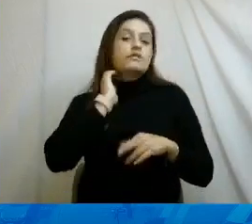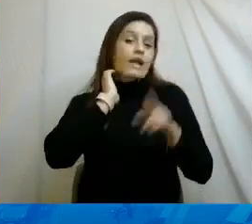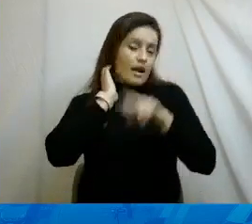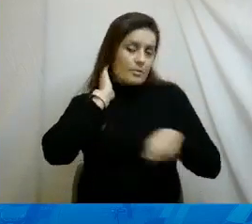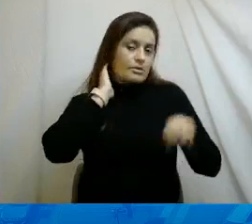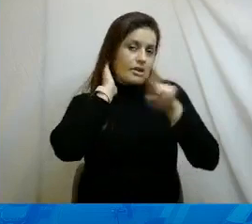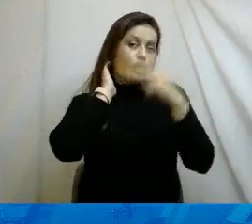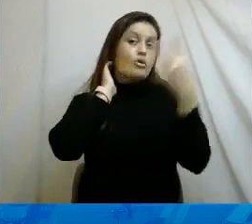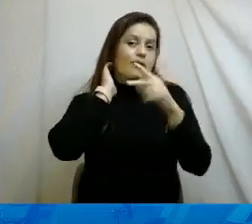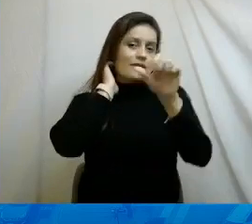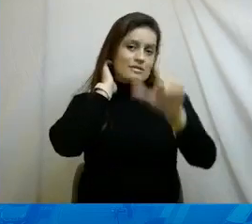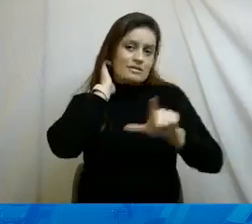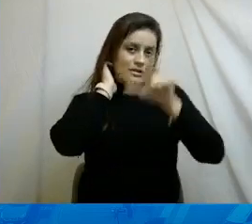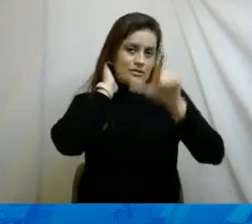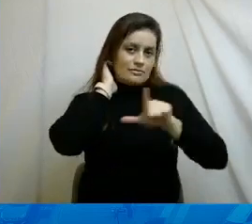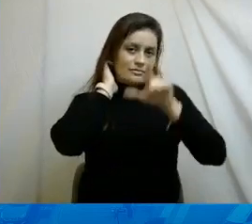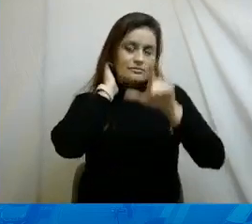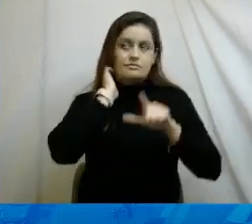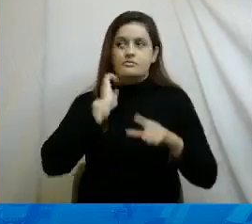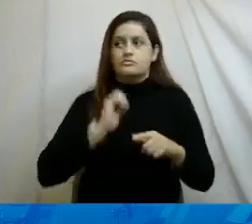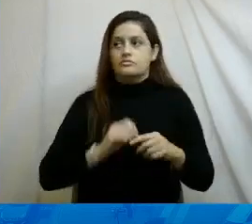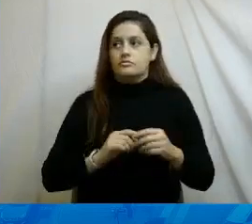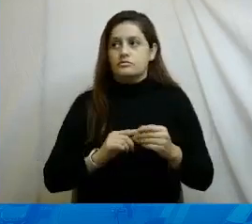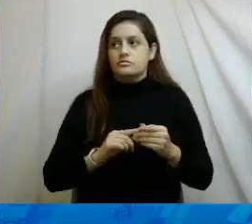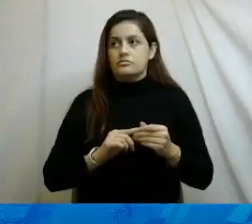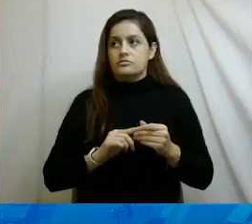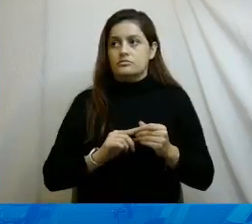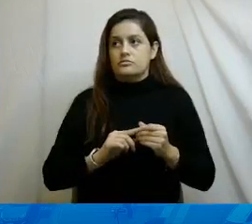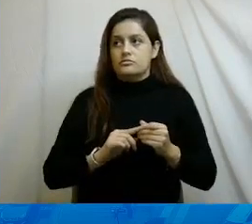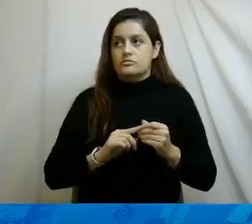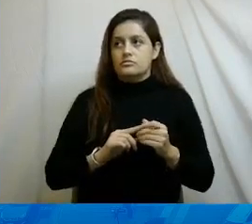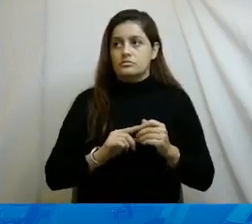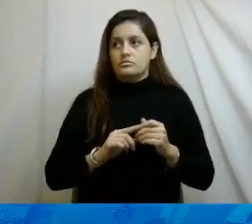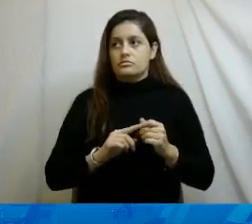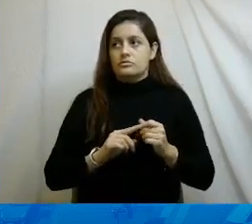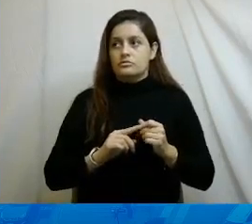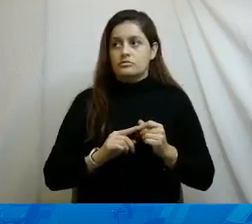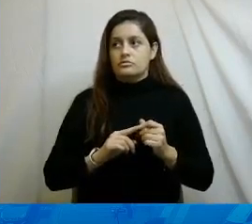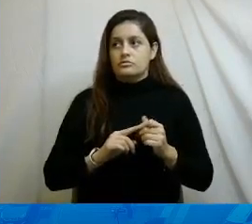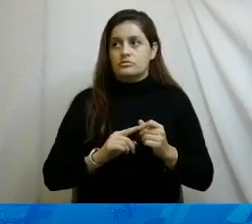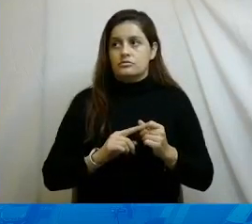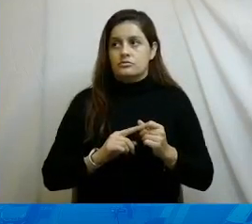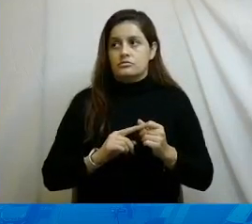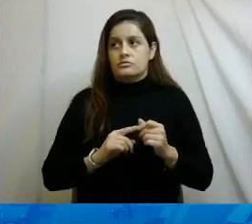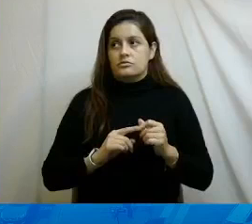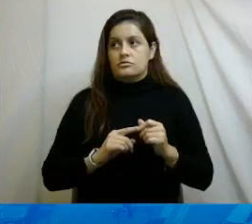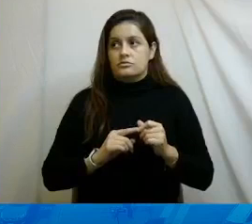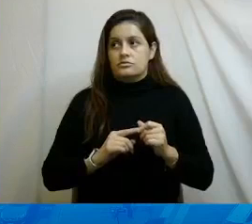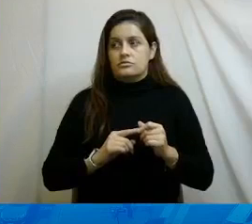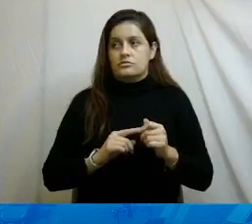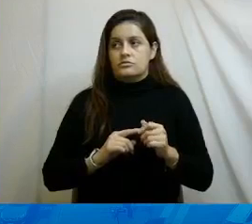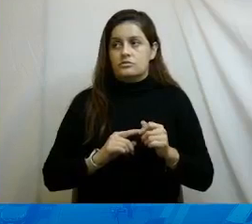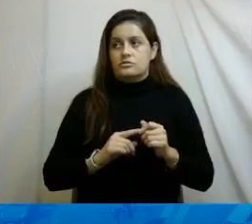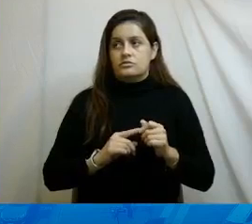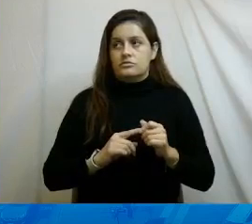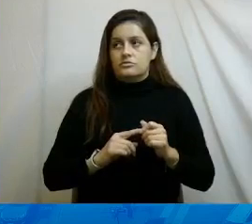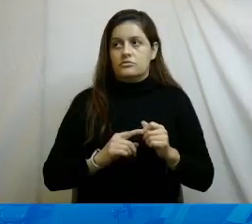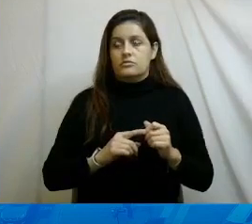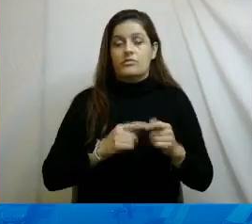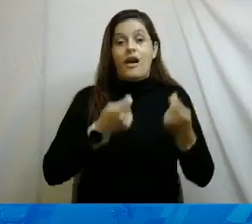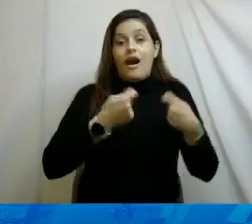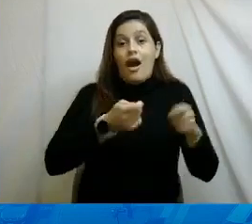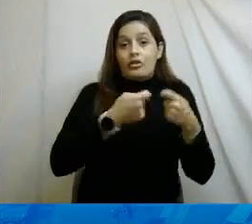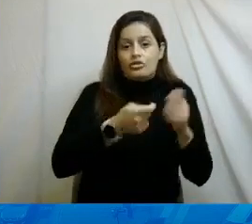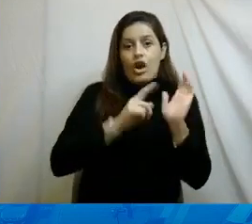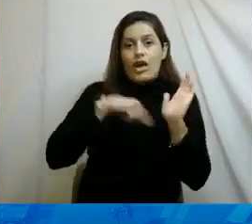que no es tan bueno recordar eso. Deudas que fueron dilatadas también, que se podrían haber pagado antes y hubiesen costado menos. Es importante decirlo porque la dilación en deudas previsionales implica el